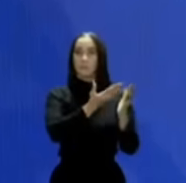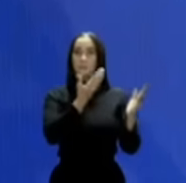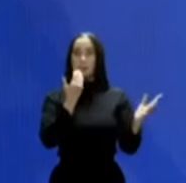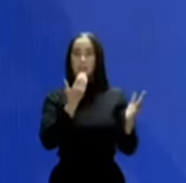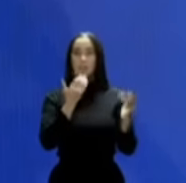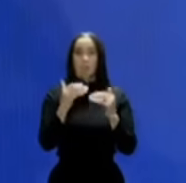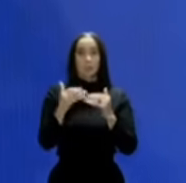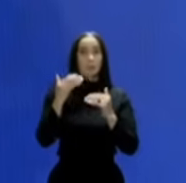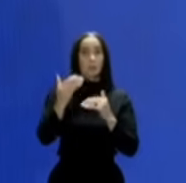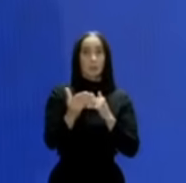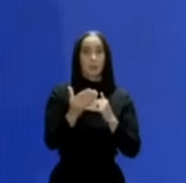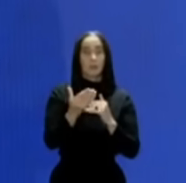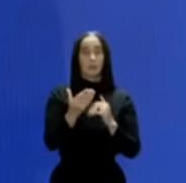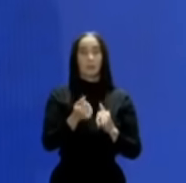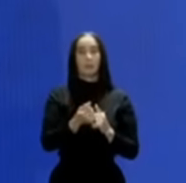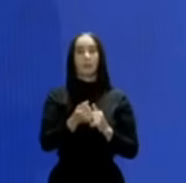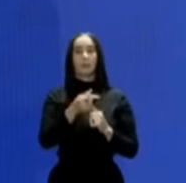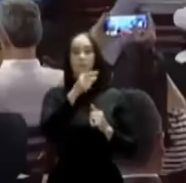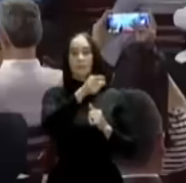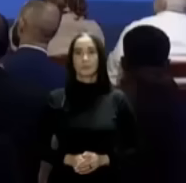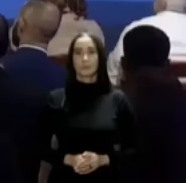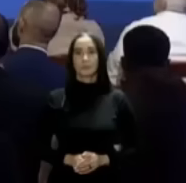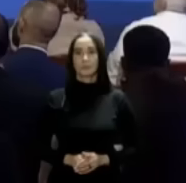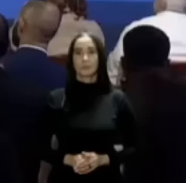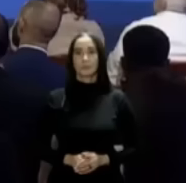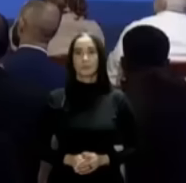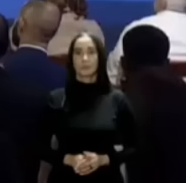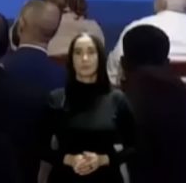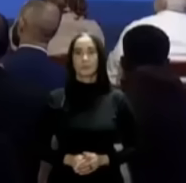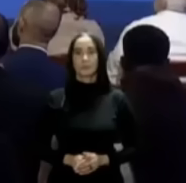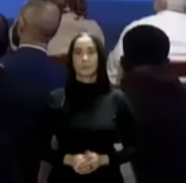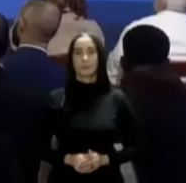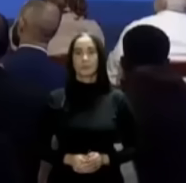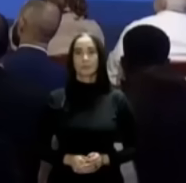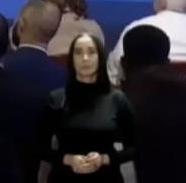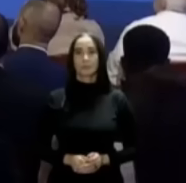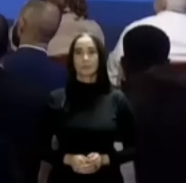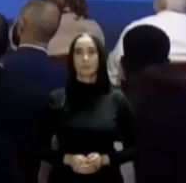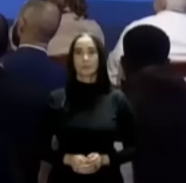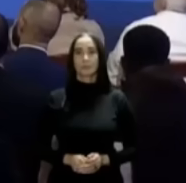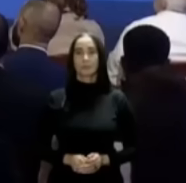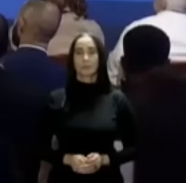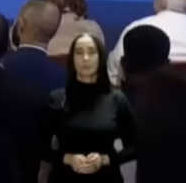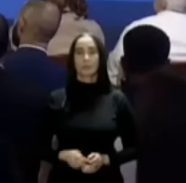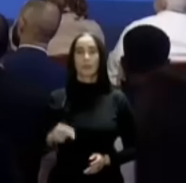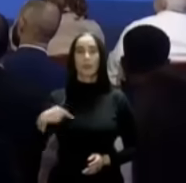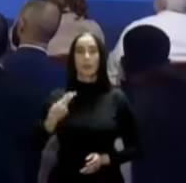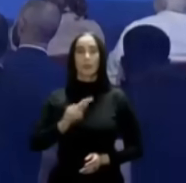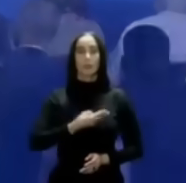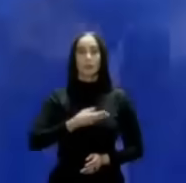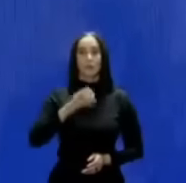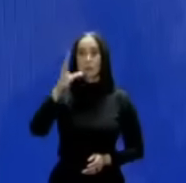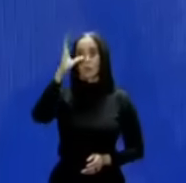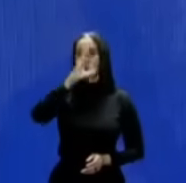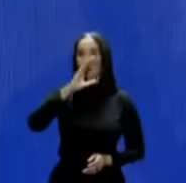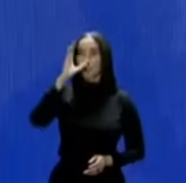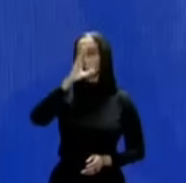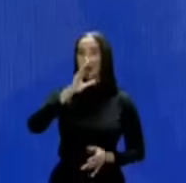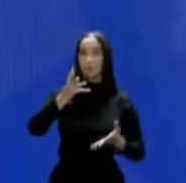en lo adelante en ese país. Nosotros ni buscamos ni queremos este